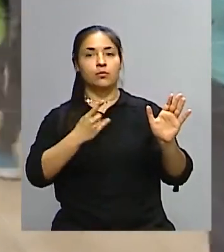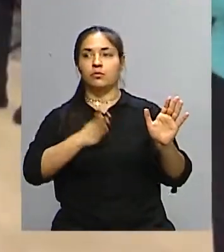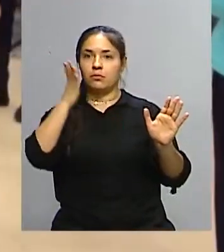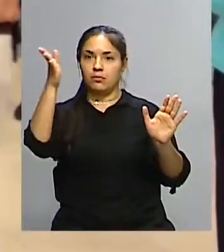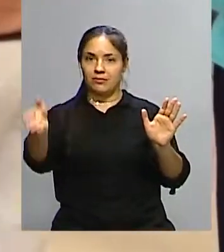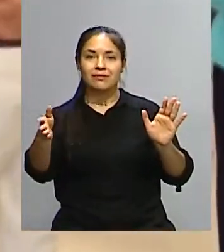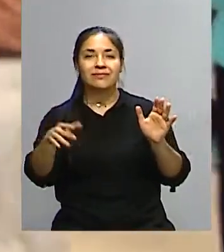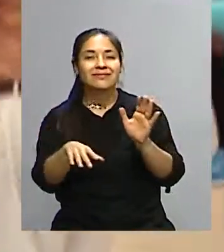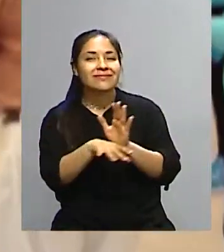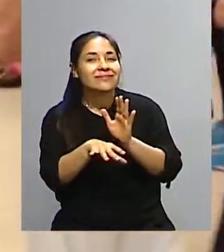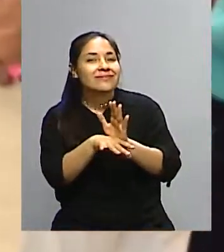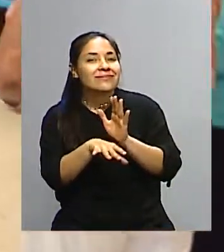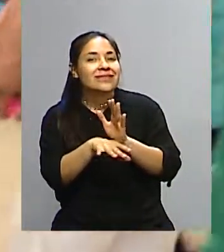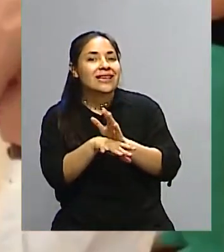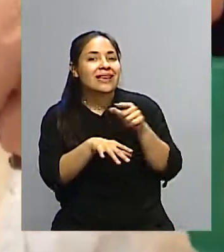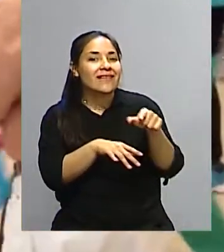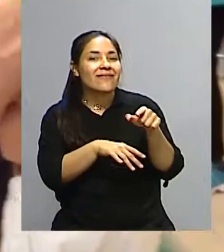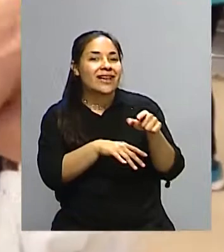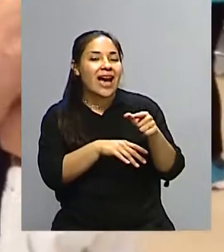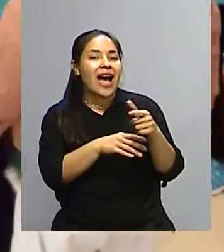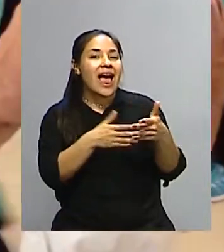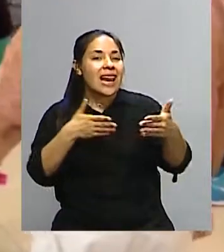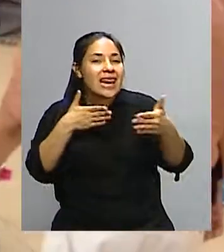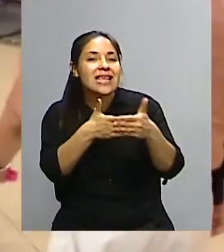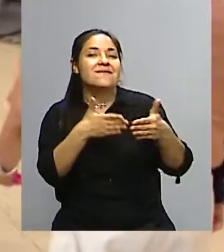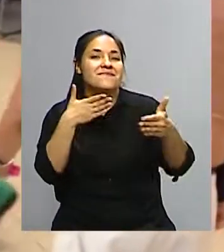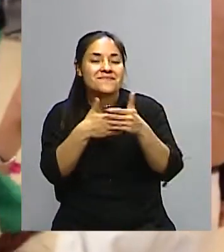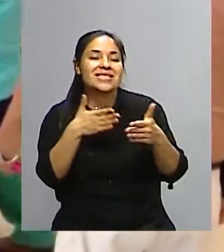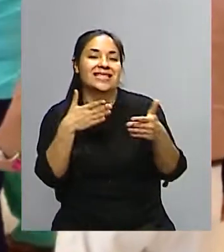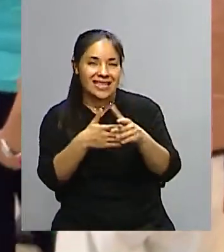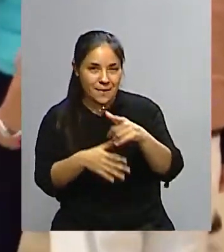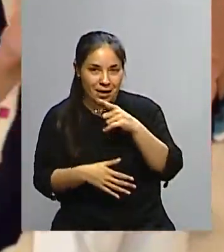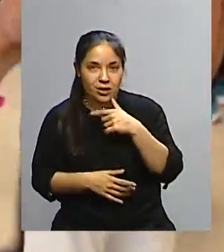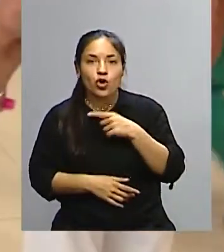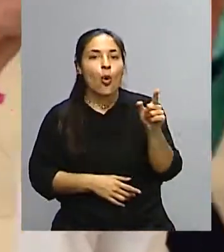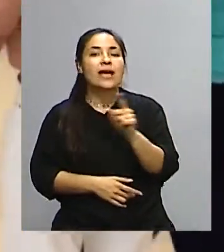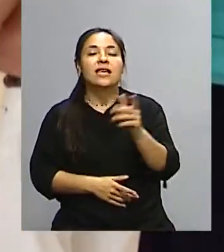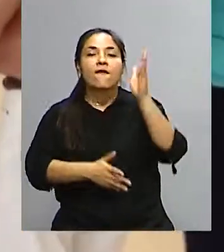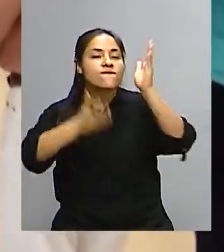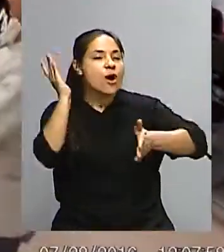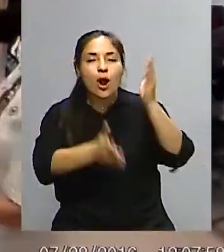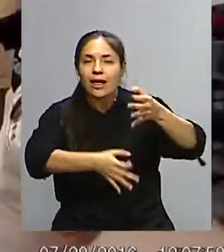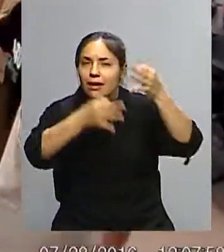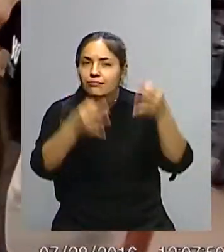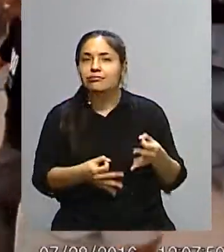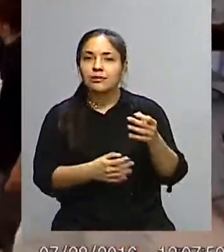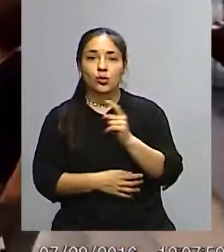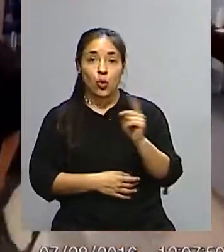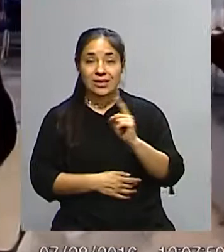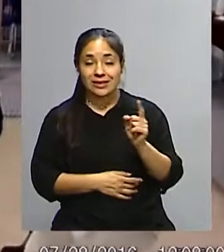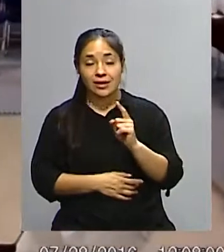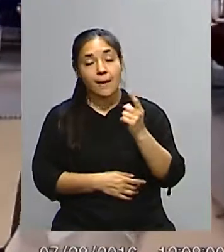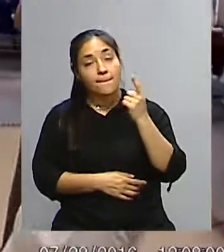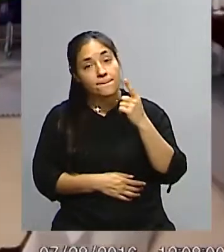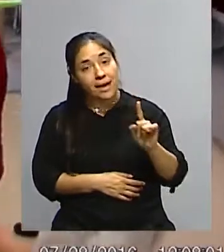limitando ciertas actividades, ¿sí? Quiero decir esto, no es una situación de violencia en concreto, pero de alguna manera